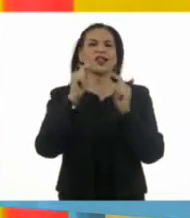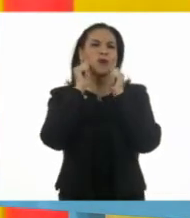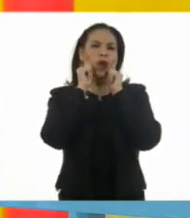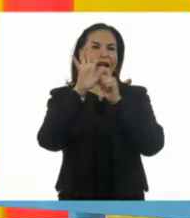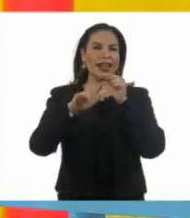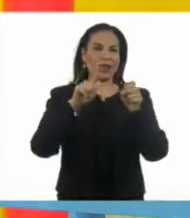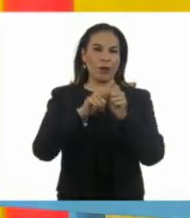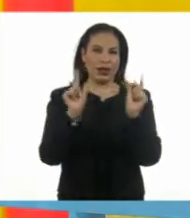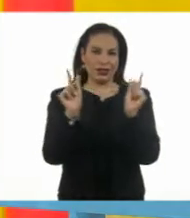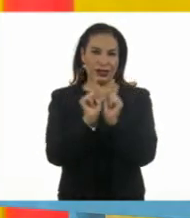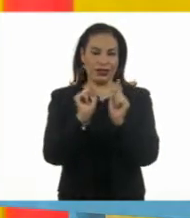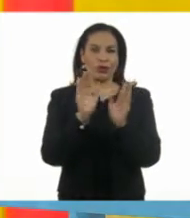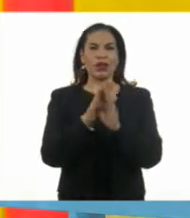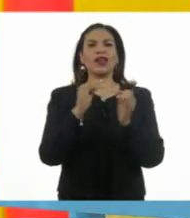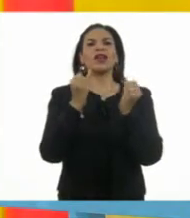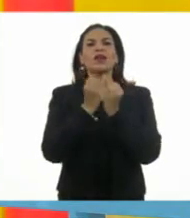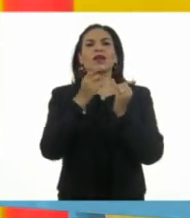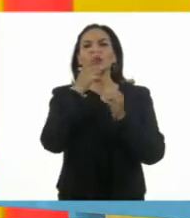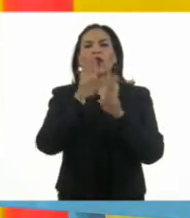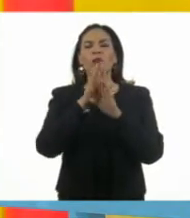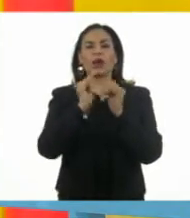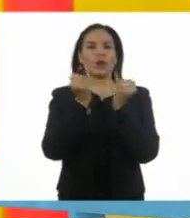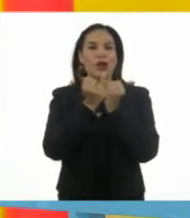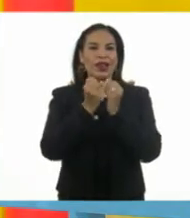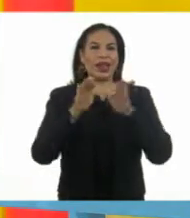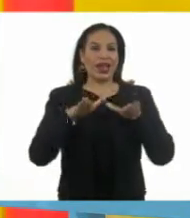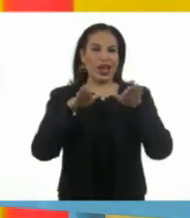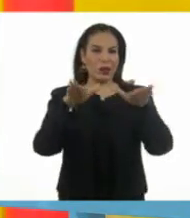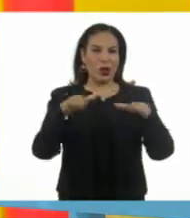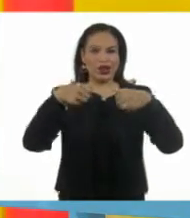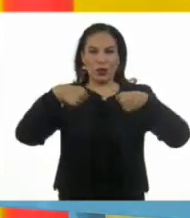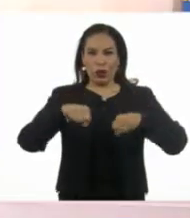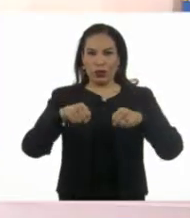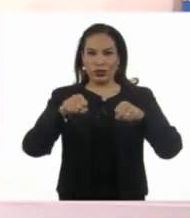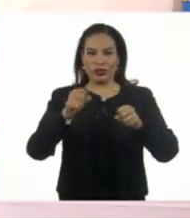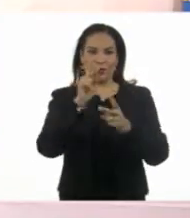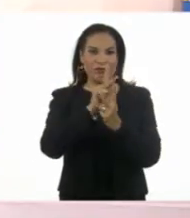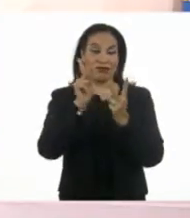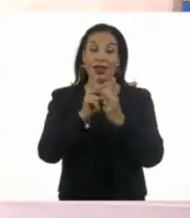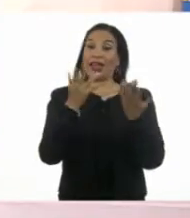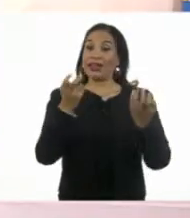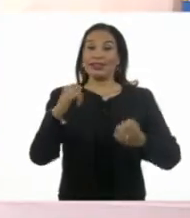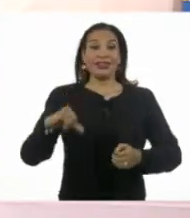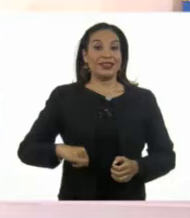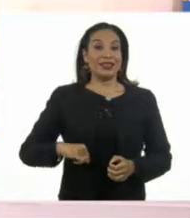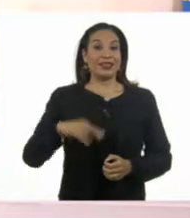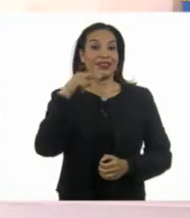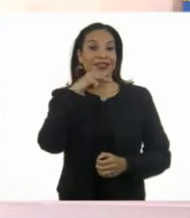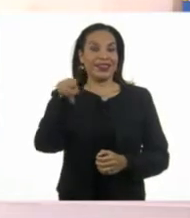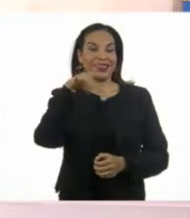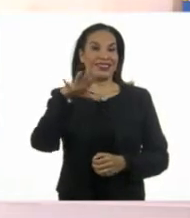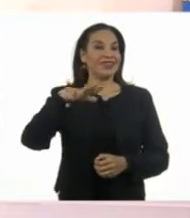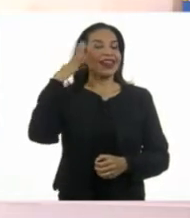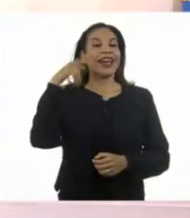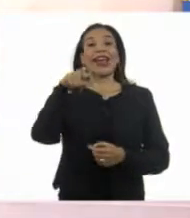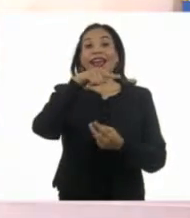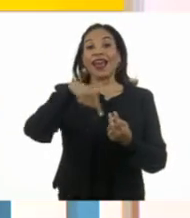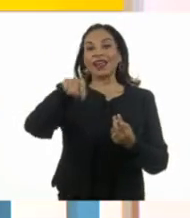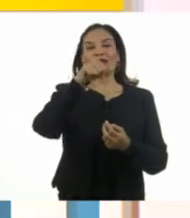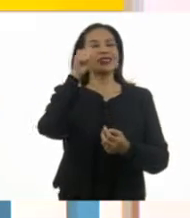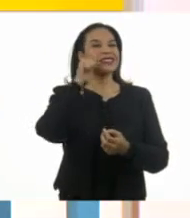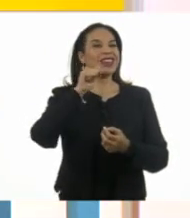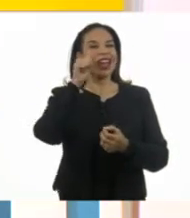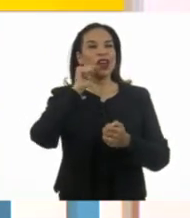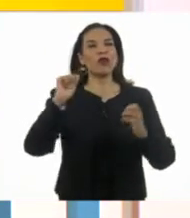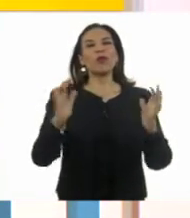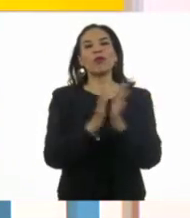chiquitito. Dijo que pasa lo mismo que con avión y motocicleta. ¡Ay, qué interesante! ¡Rápidos! Ajá. Ellos siempre